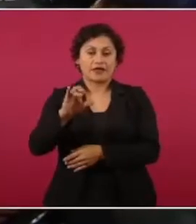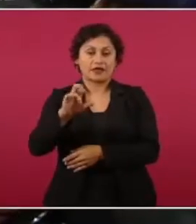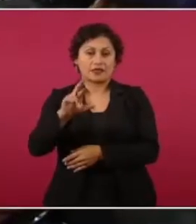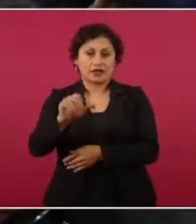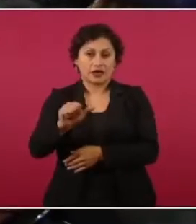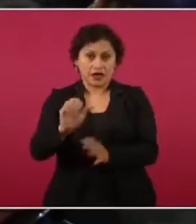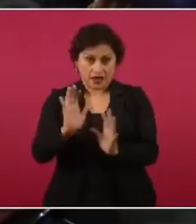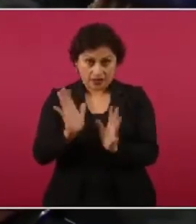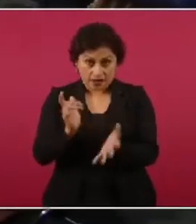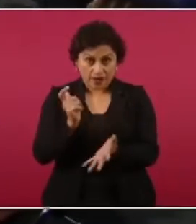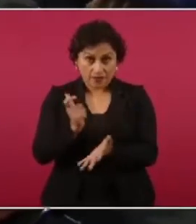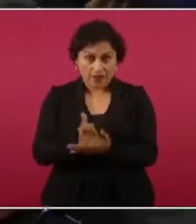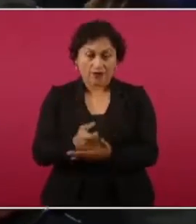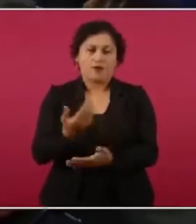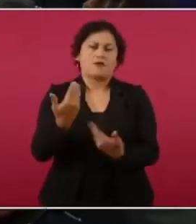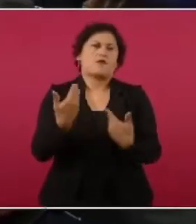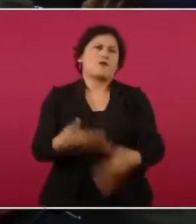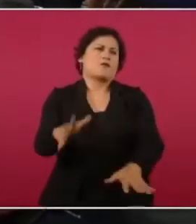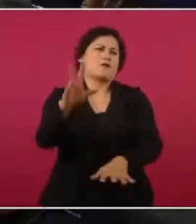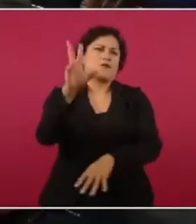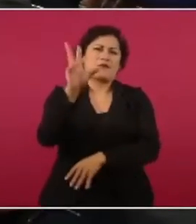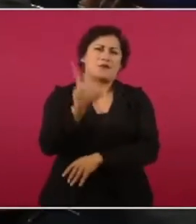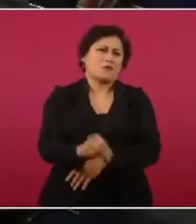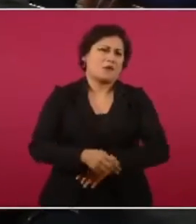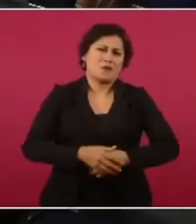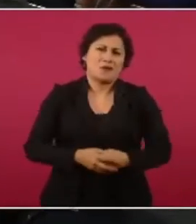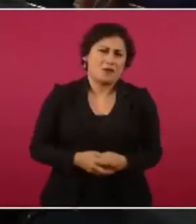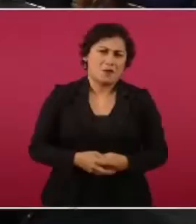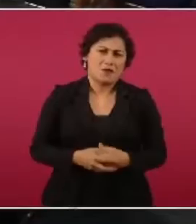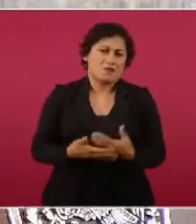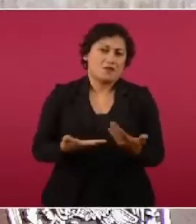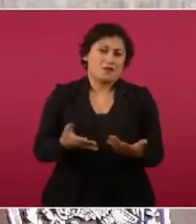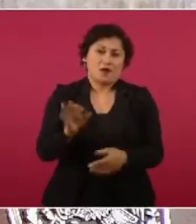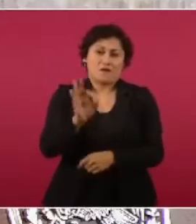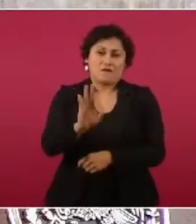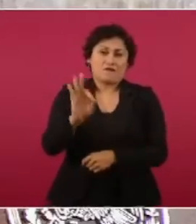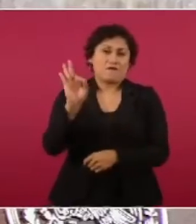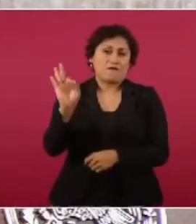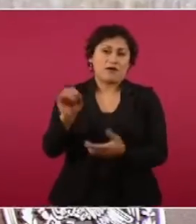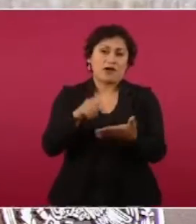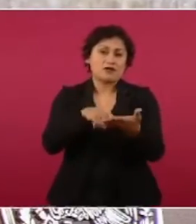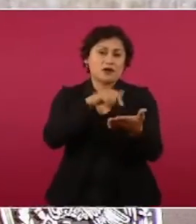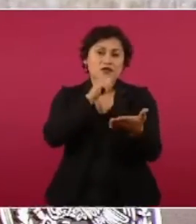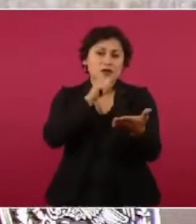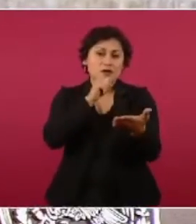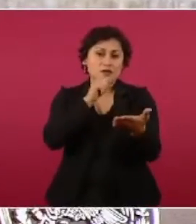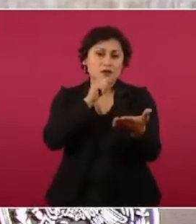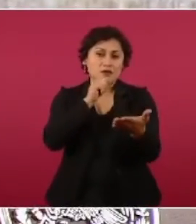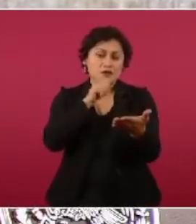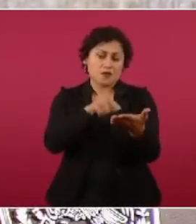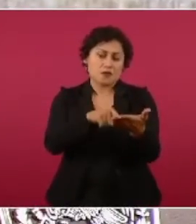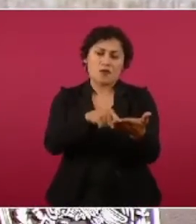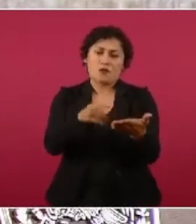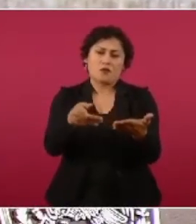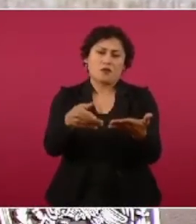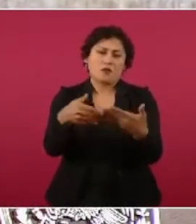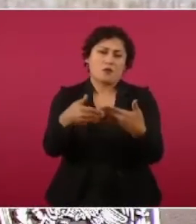No, que lo va a pagar. Entonces, no se vence si es que se lo dieron a largo